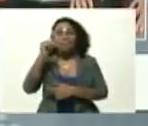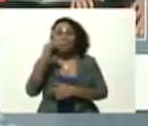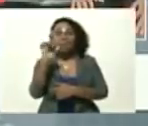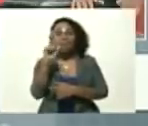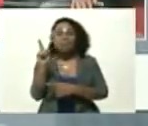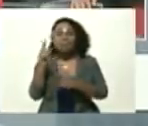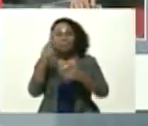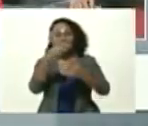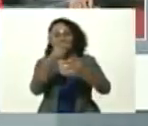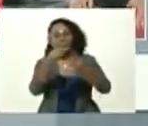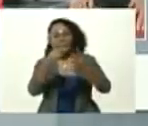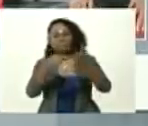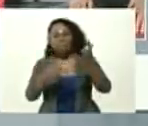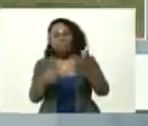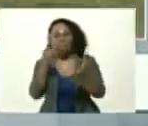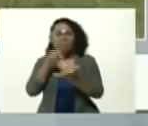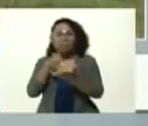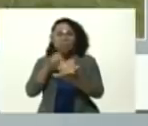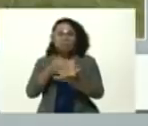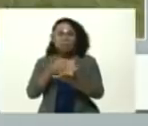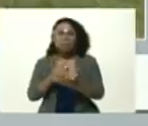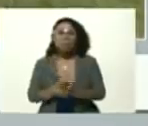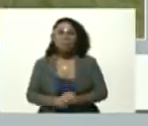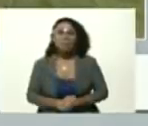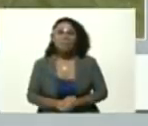Paolo Dybala de la Juventus,